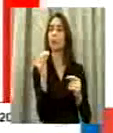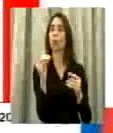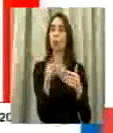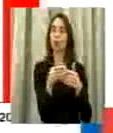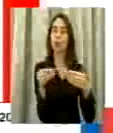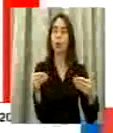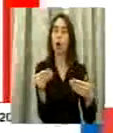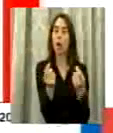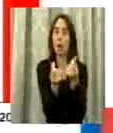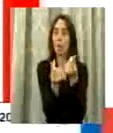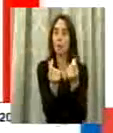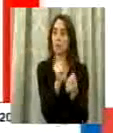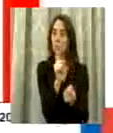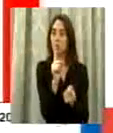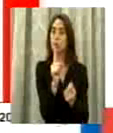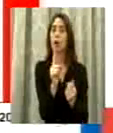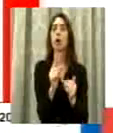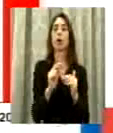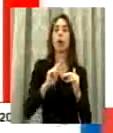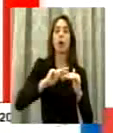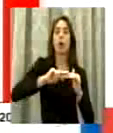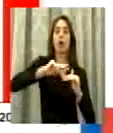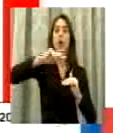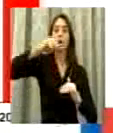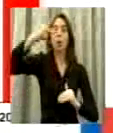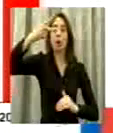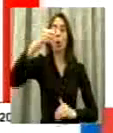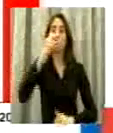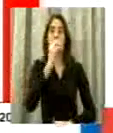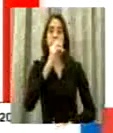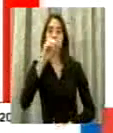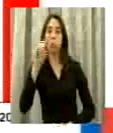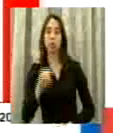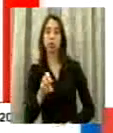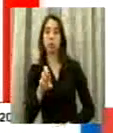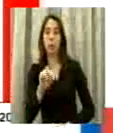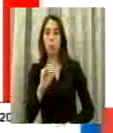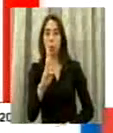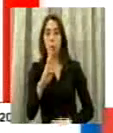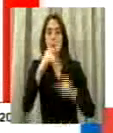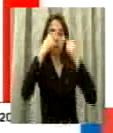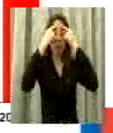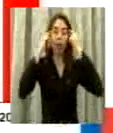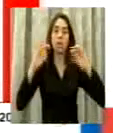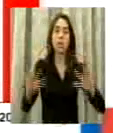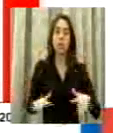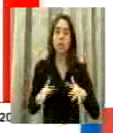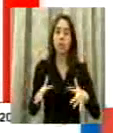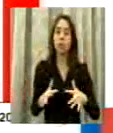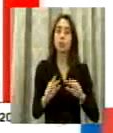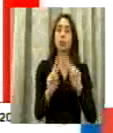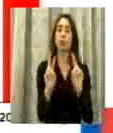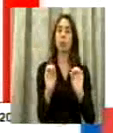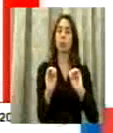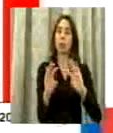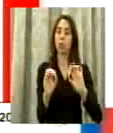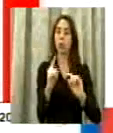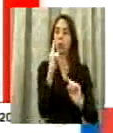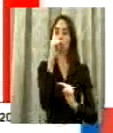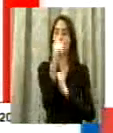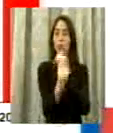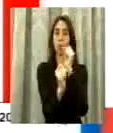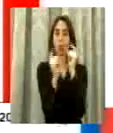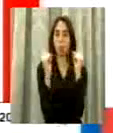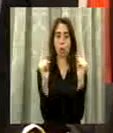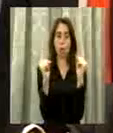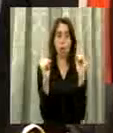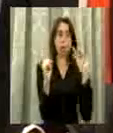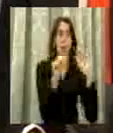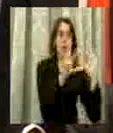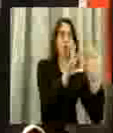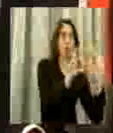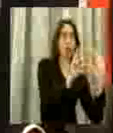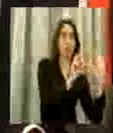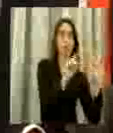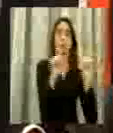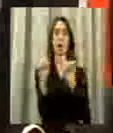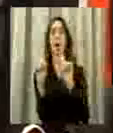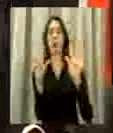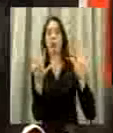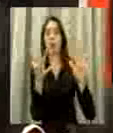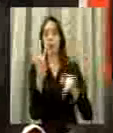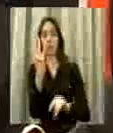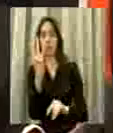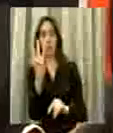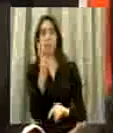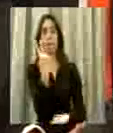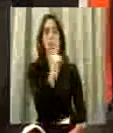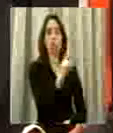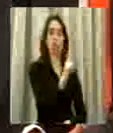pesos, vamos a duplicar en porcentaje del PIB el esfuerzo que hacíamos en materia de educación en el periodo 90-93. Es decir, estamos